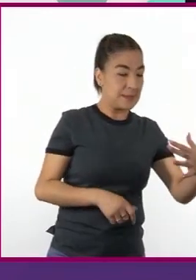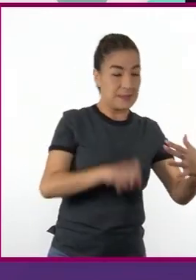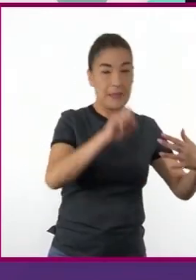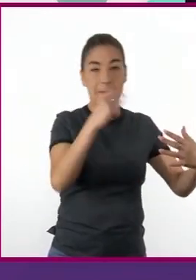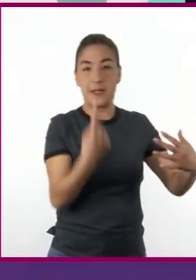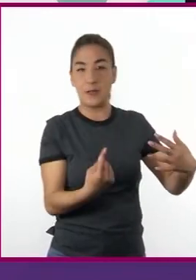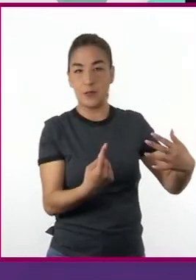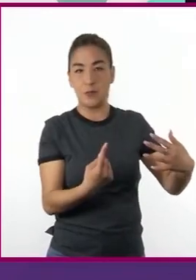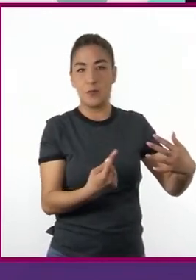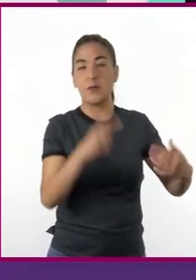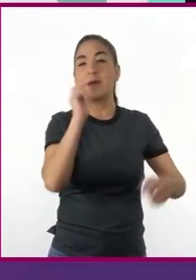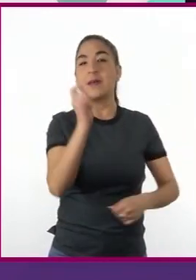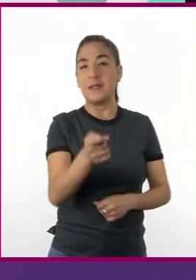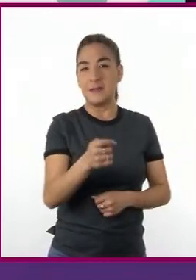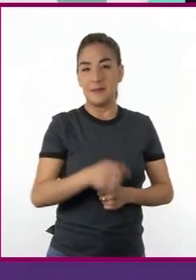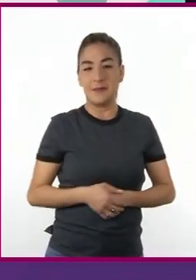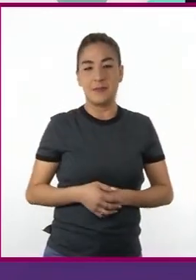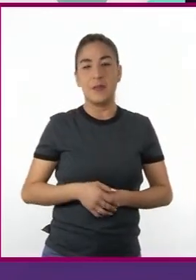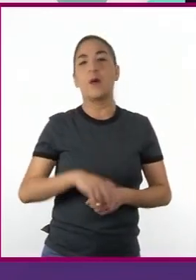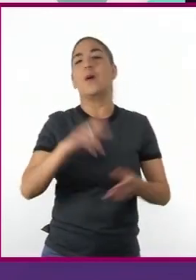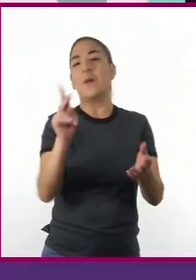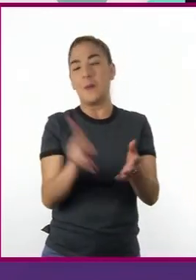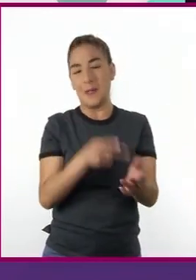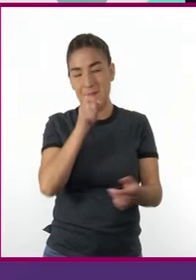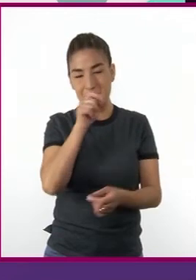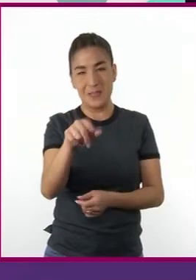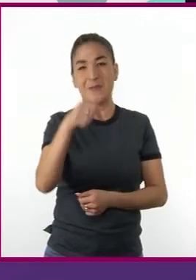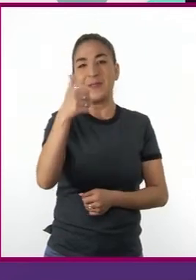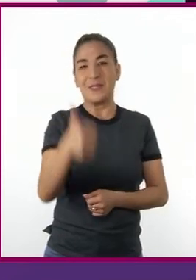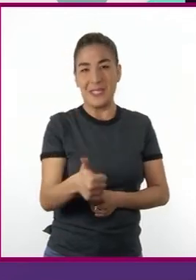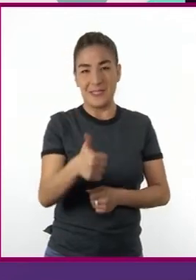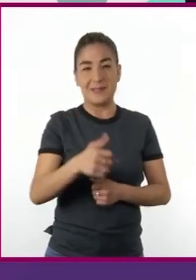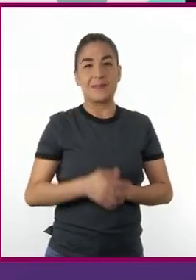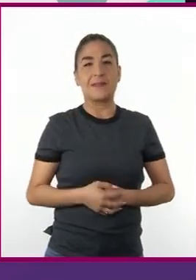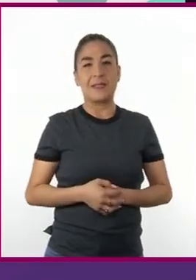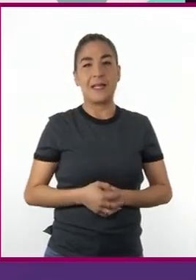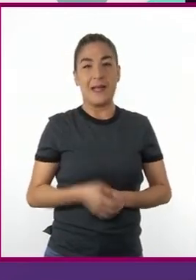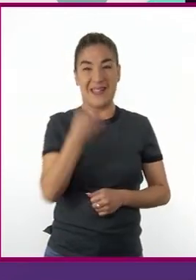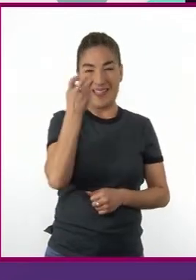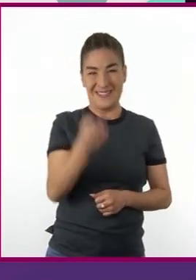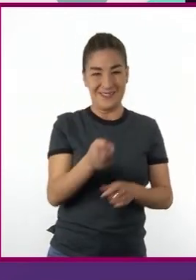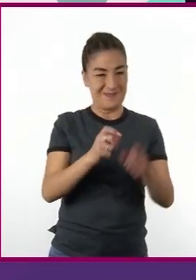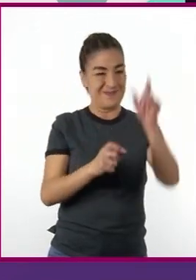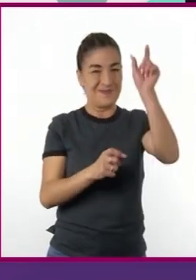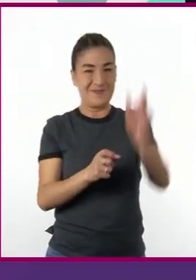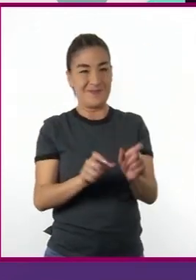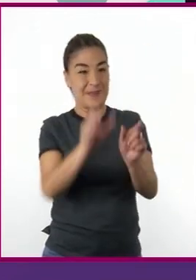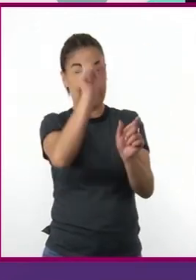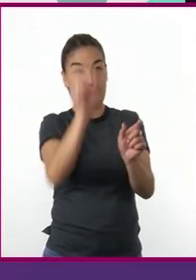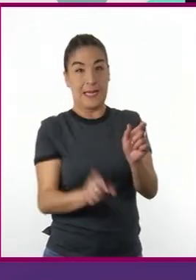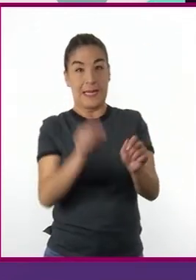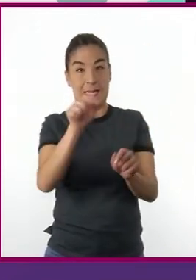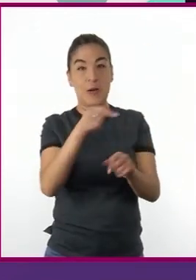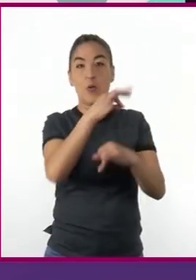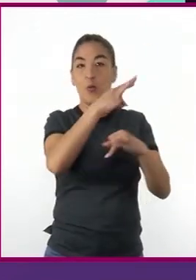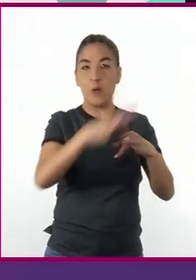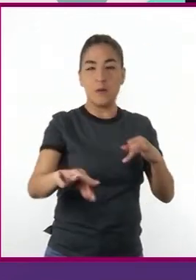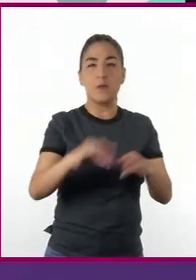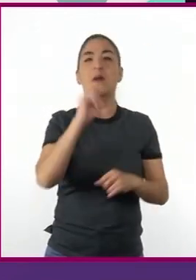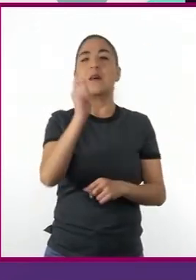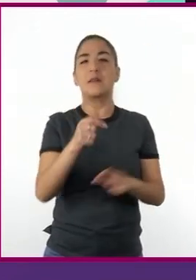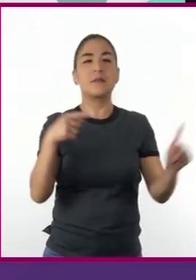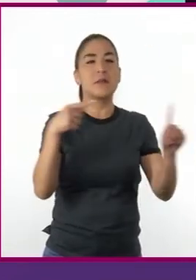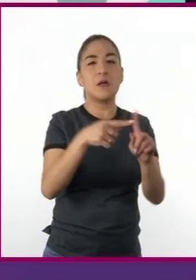15 y obtenemos nuevamente 6. Con este último paso, observamos que nuestra serie tiene